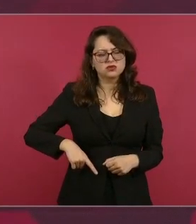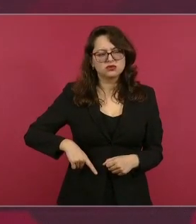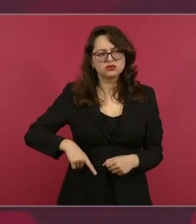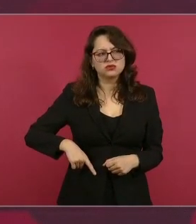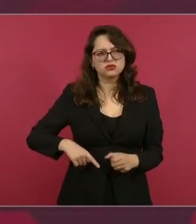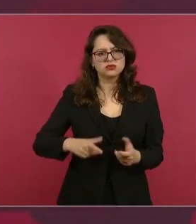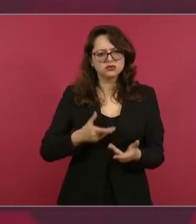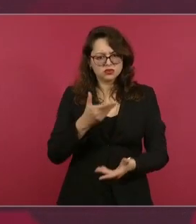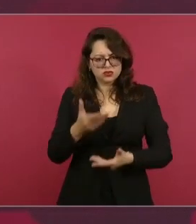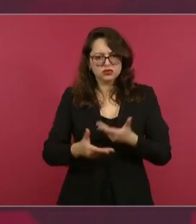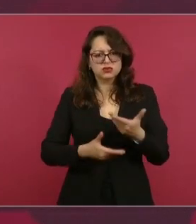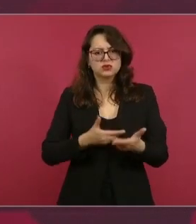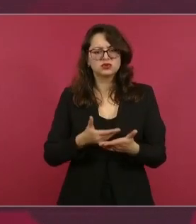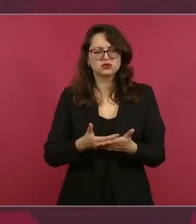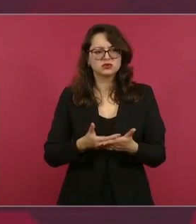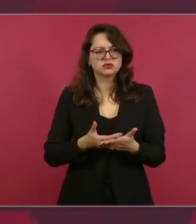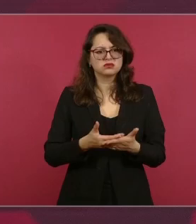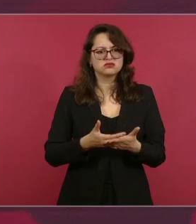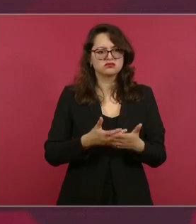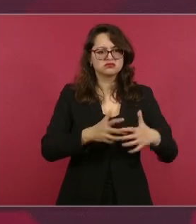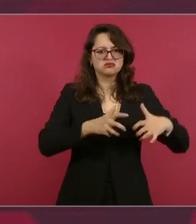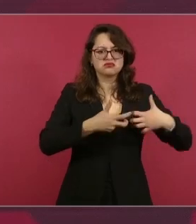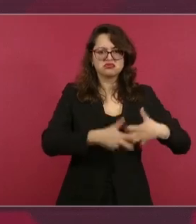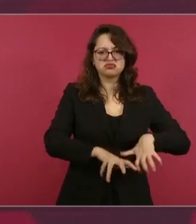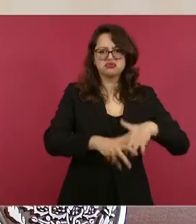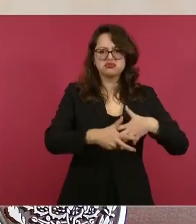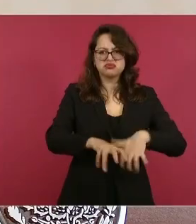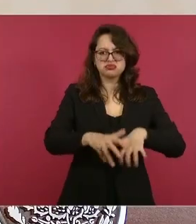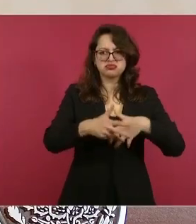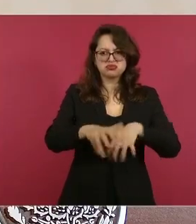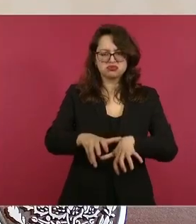participar en actos